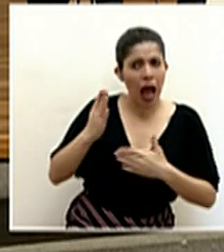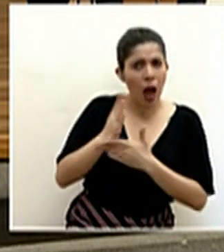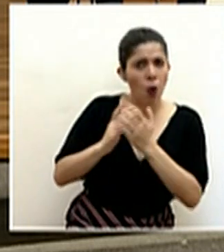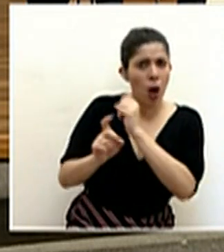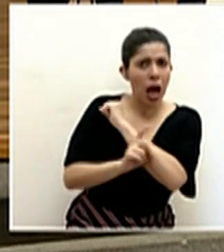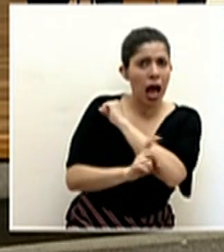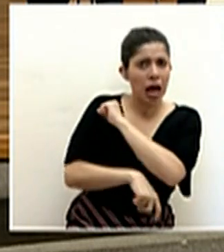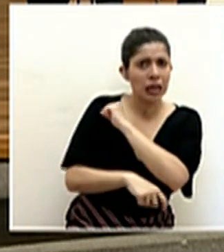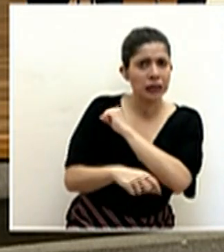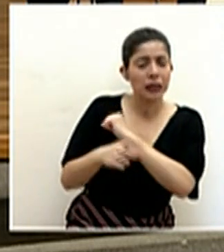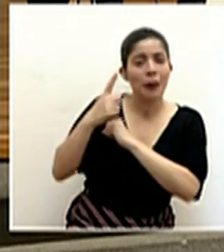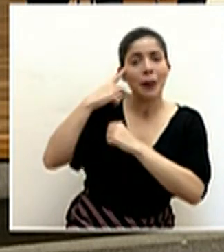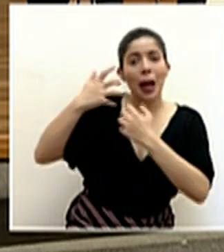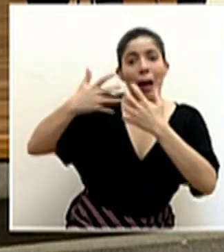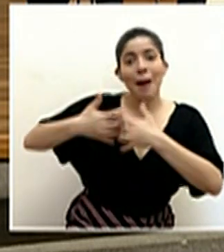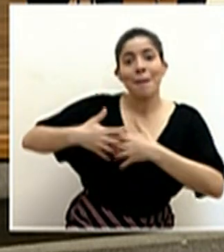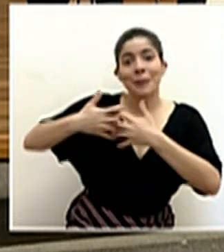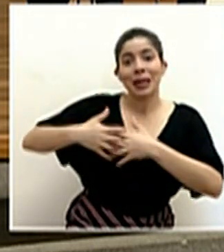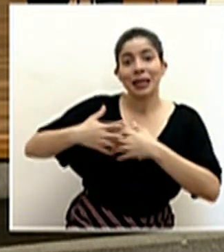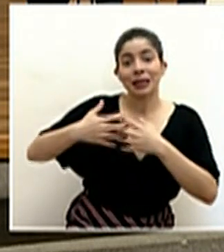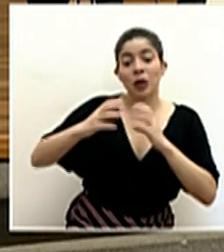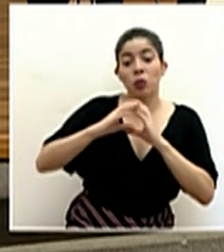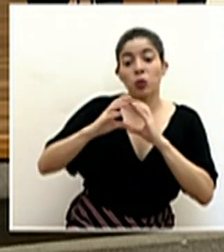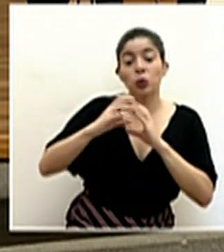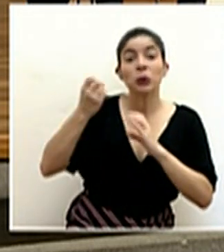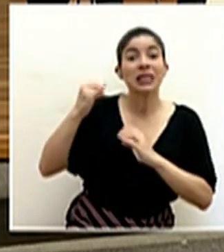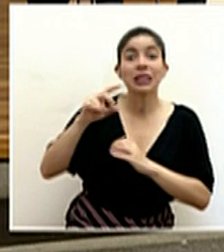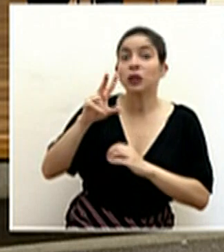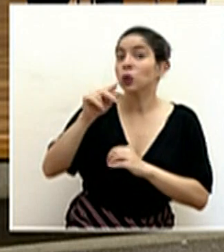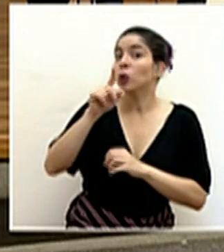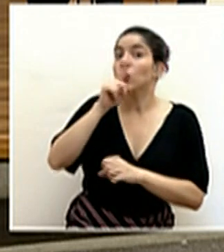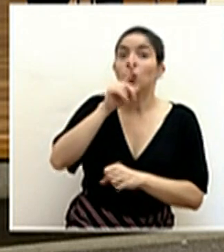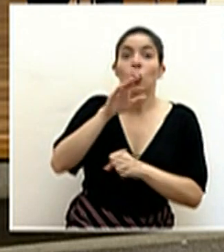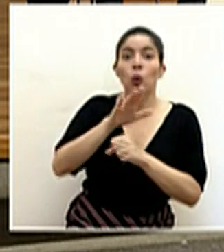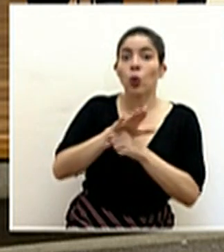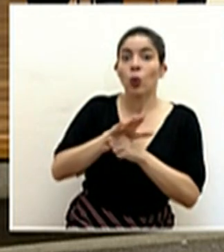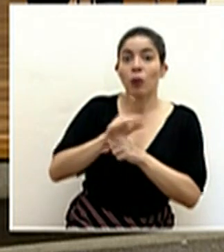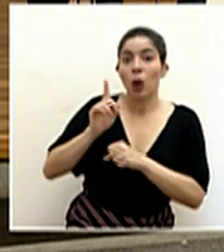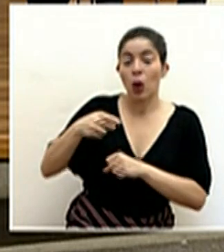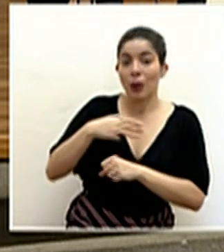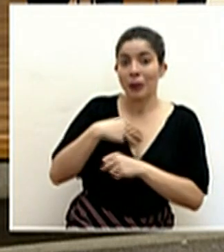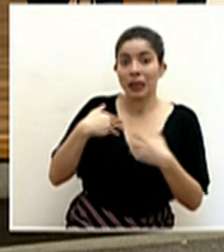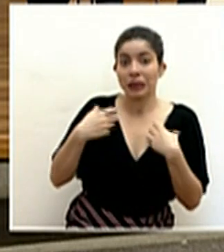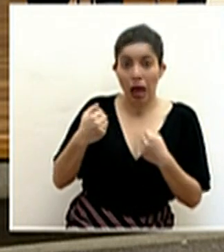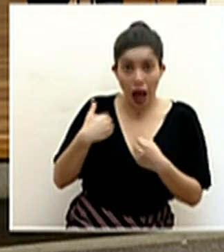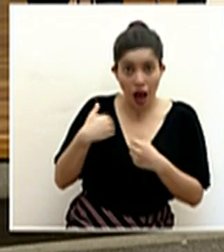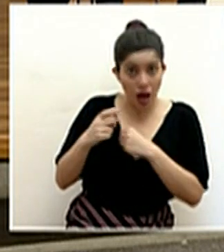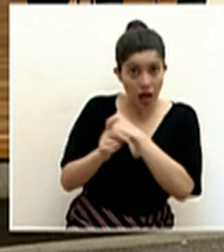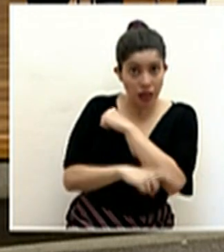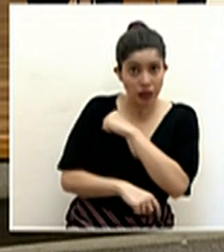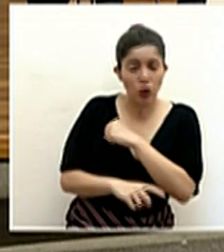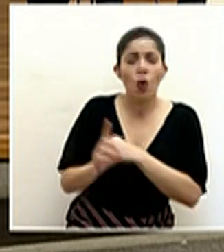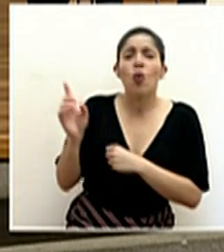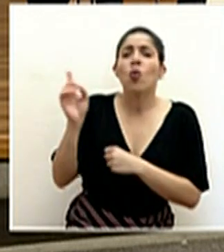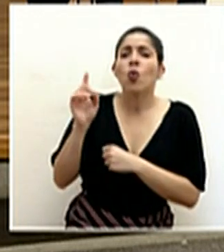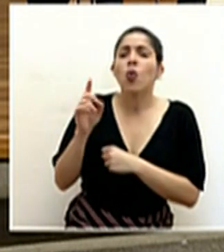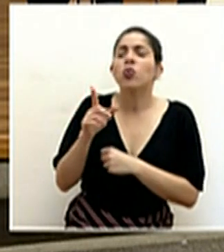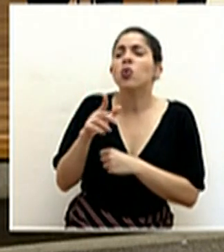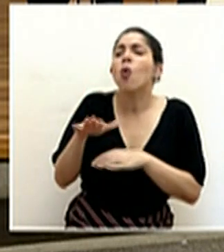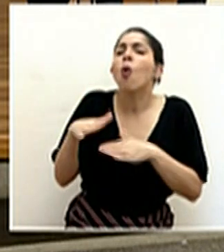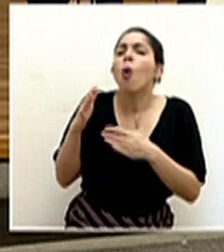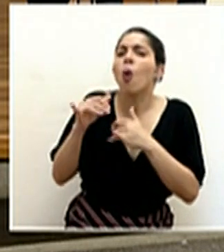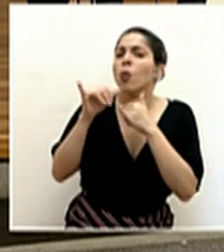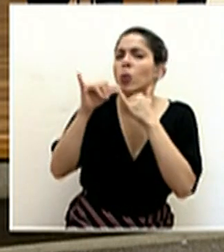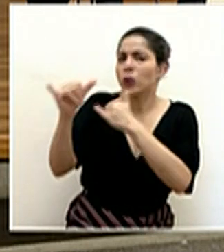los concesionarios de las líneas de buses que incumplen con el ordenamiento del Ministerio de Salud? ¿Dónde y con quién se pueden presentar